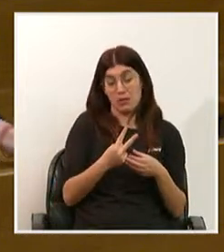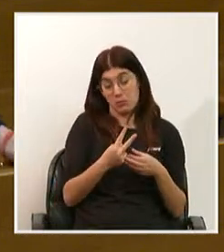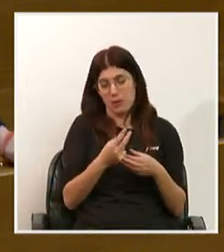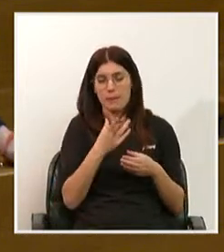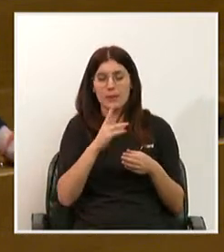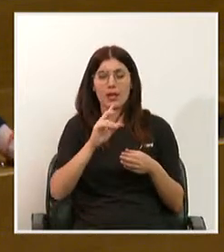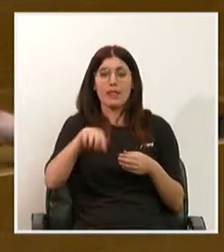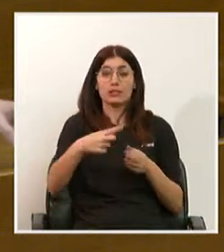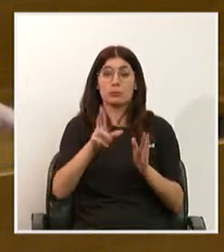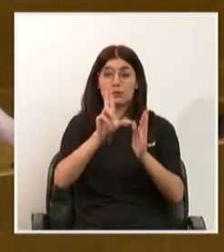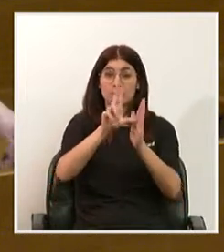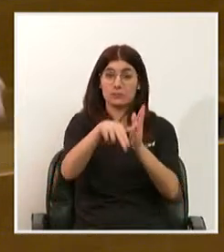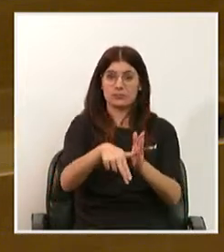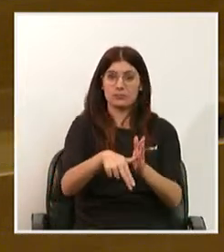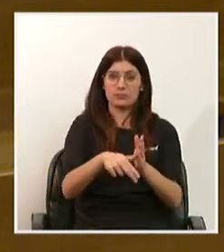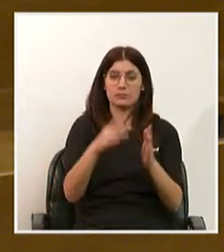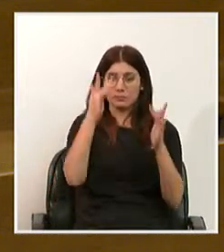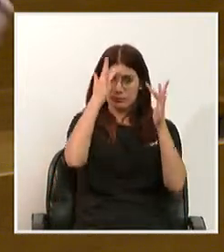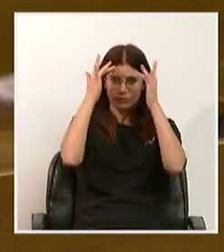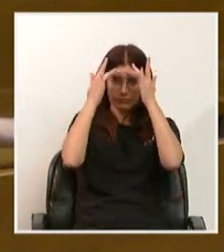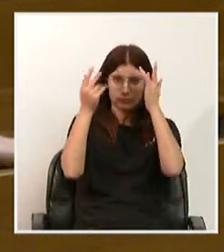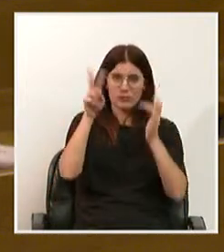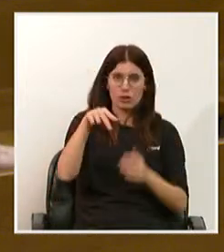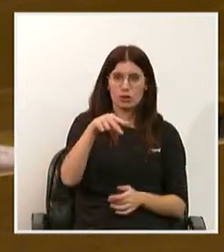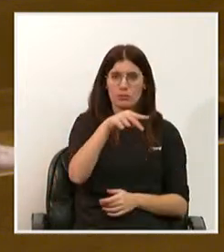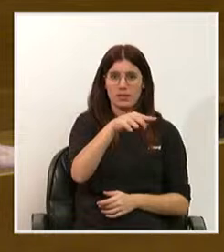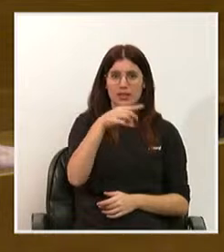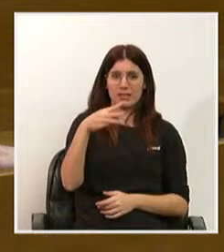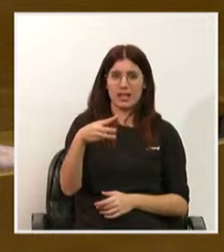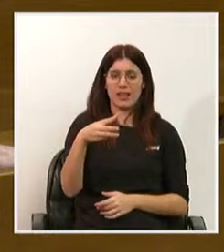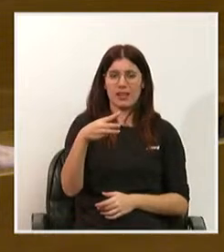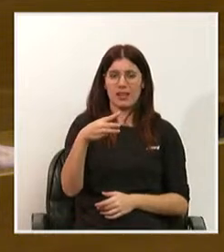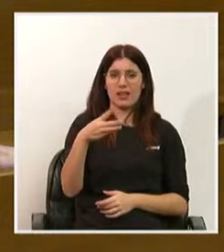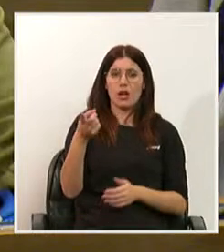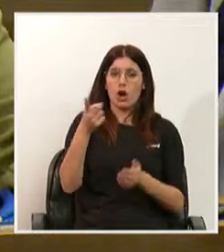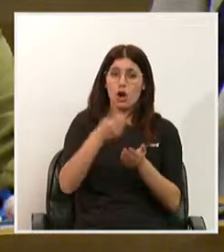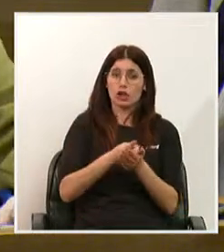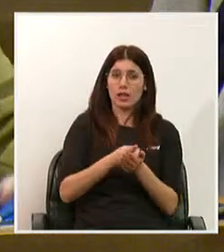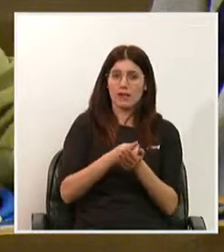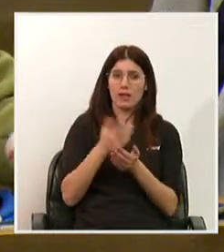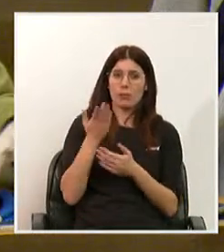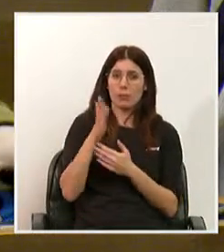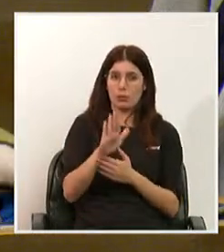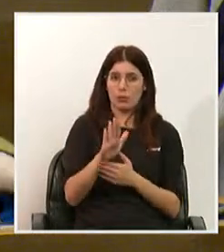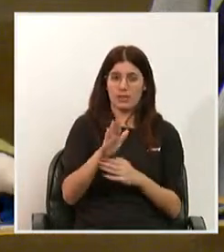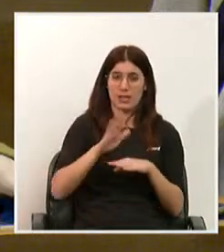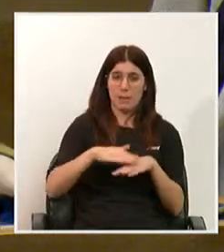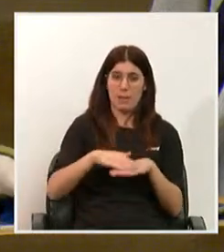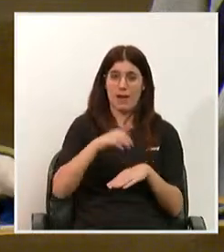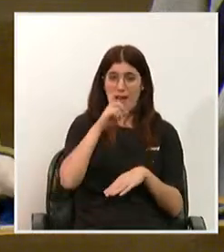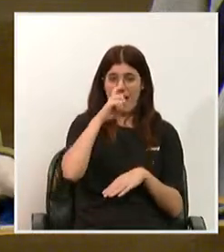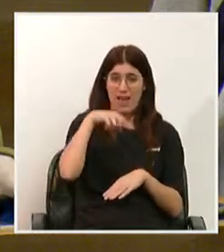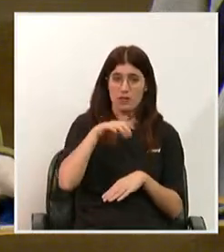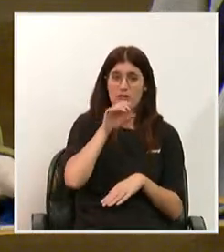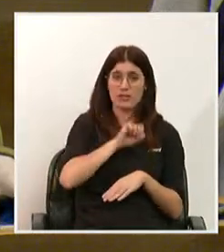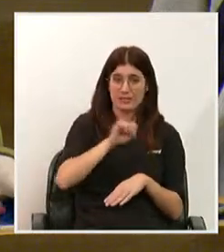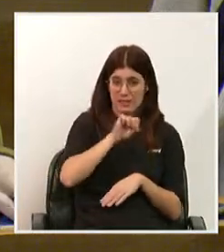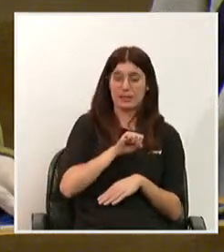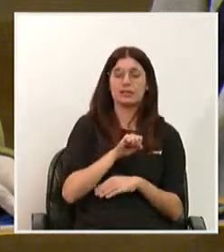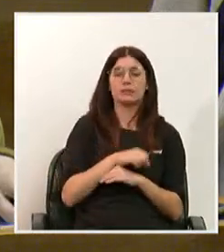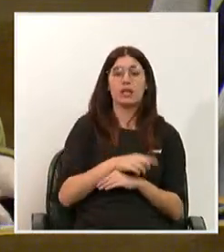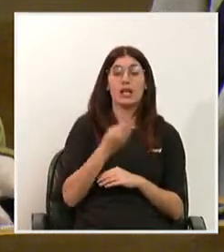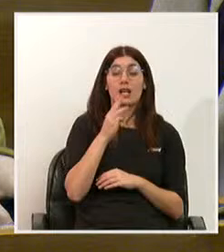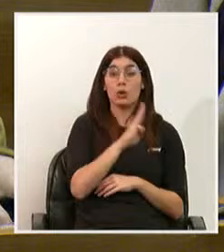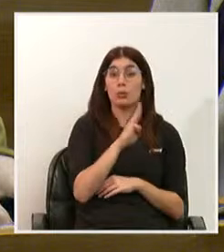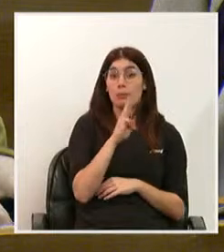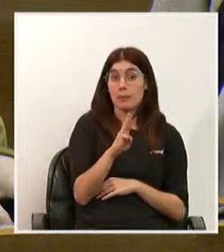al Mars de 2013 de nu torna a aportarse una proposta para celebrar aqu con y el Part